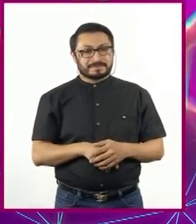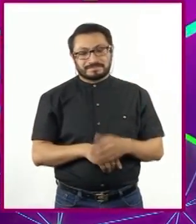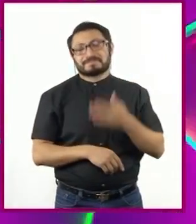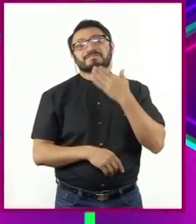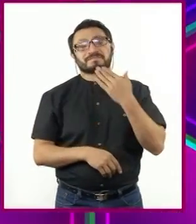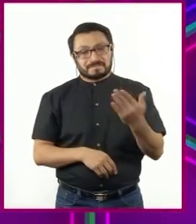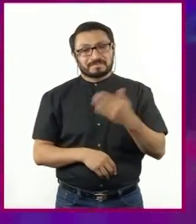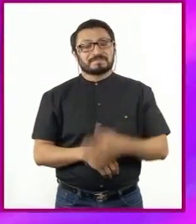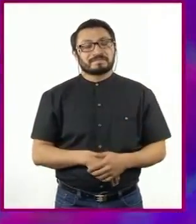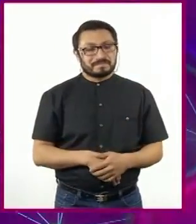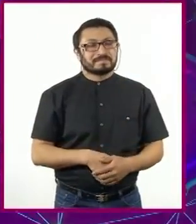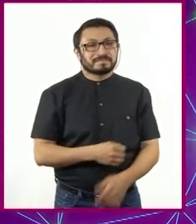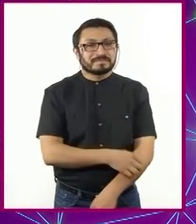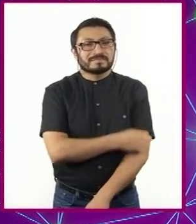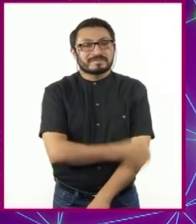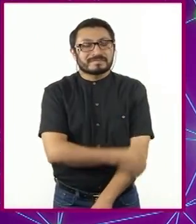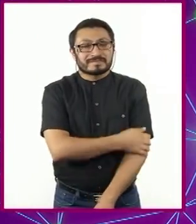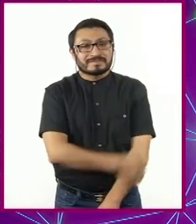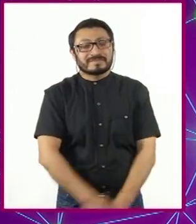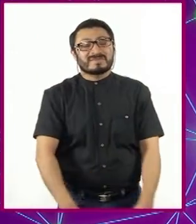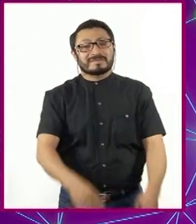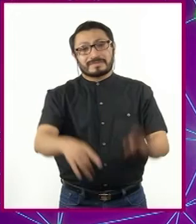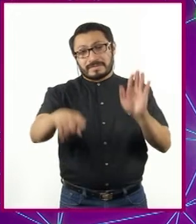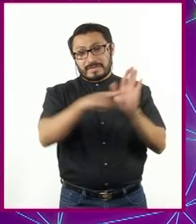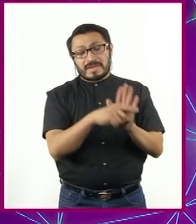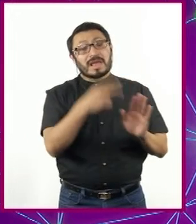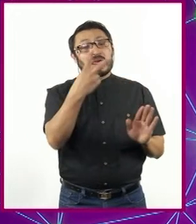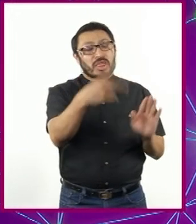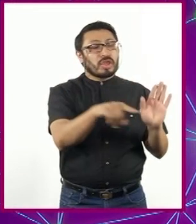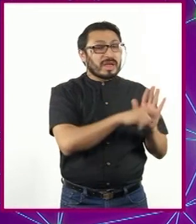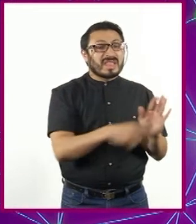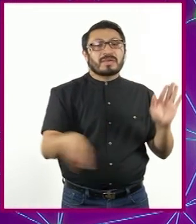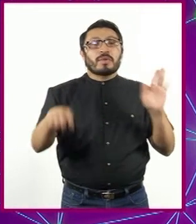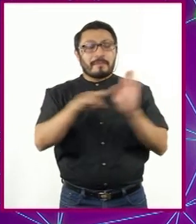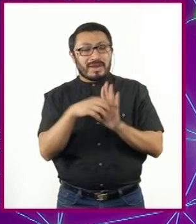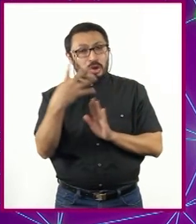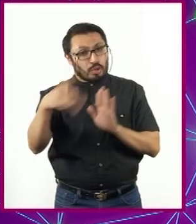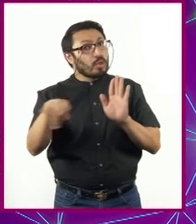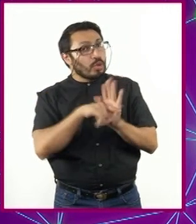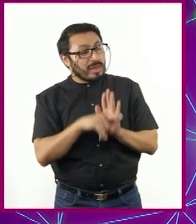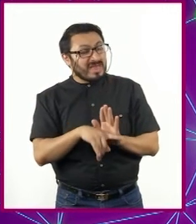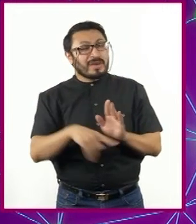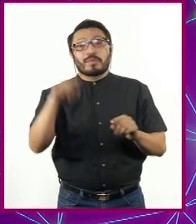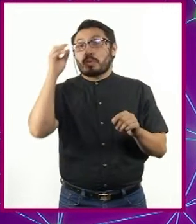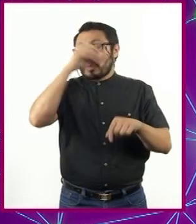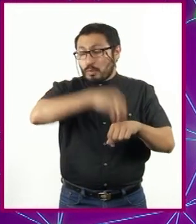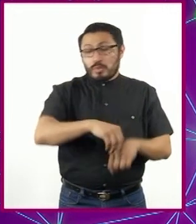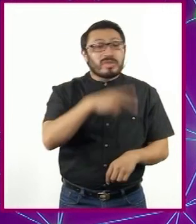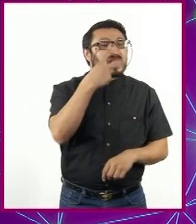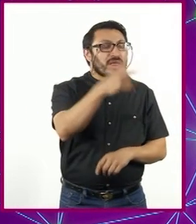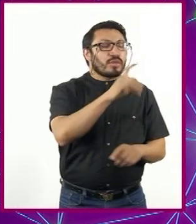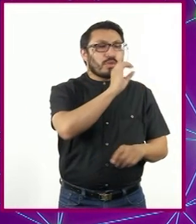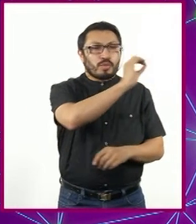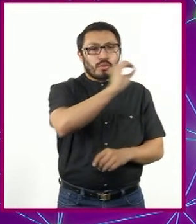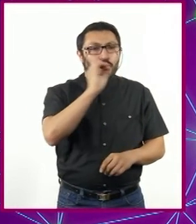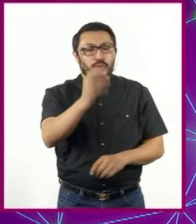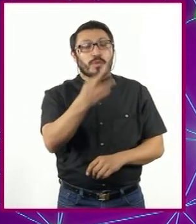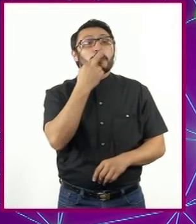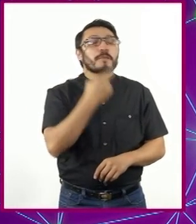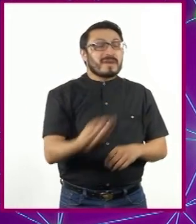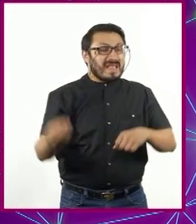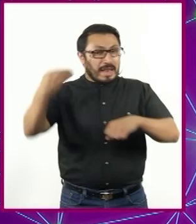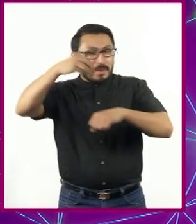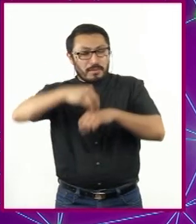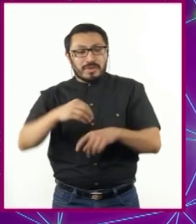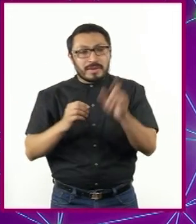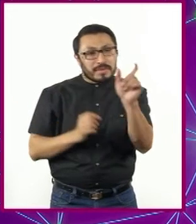Leslie. Para la sustracción 2 negativo menos 4 negativo, colocamos 2 fichas rojas y agregamos